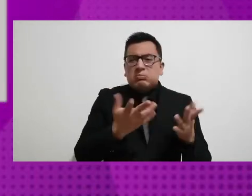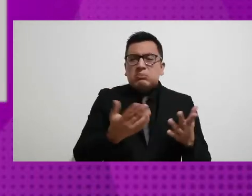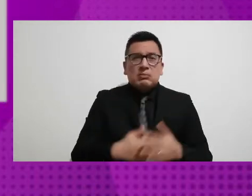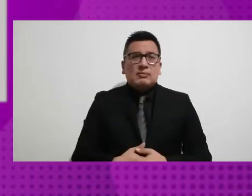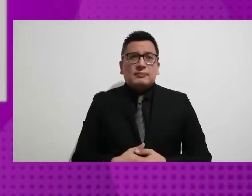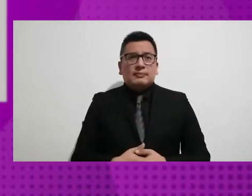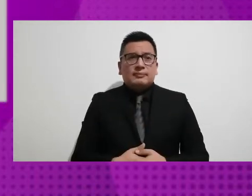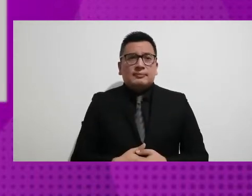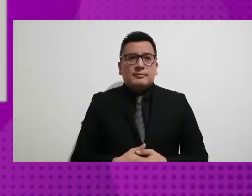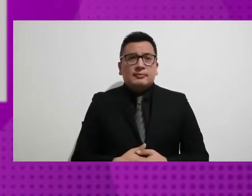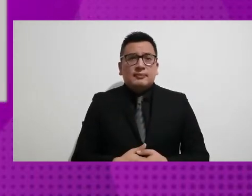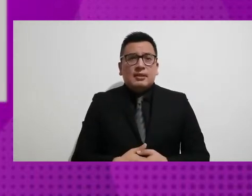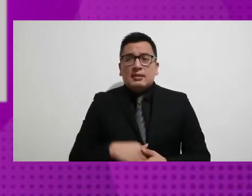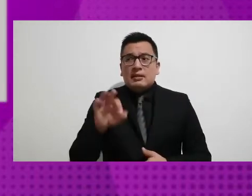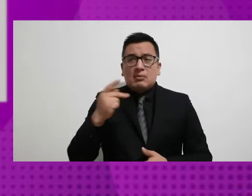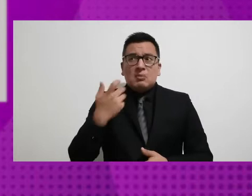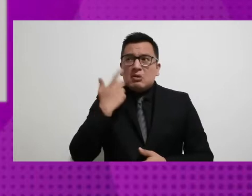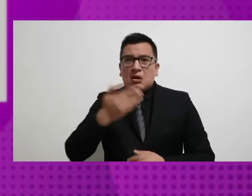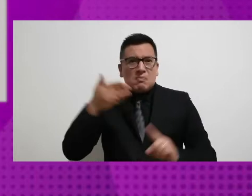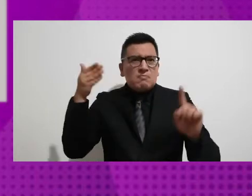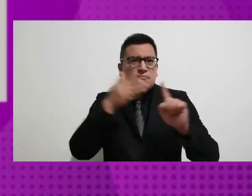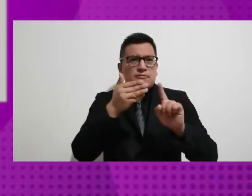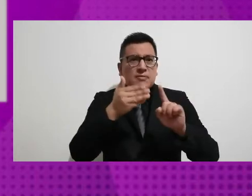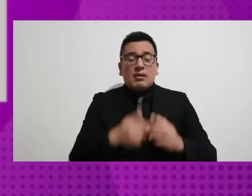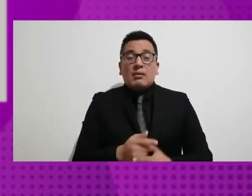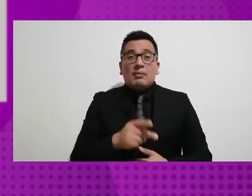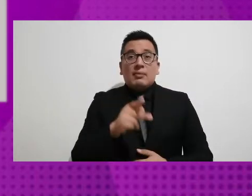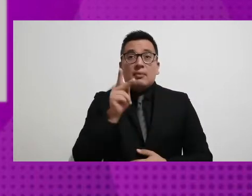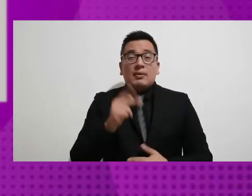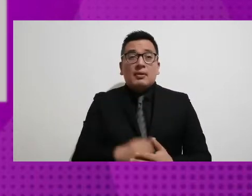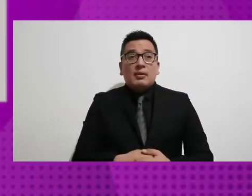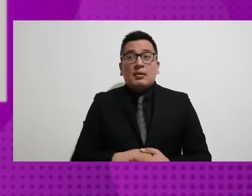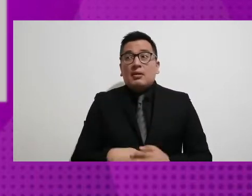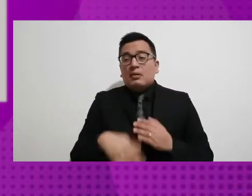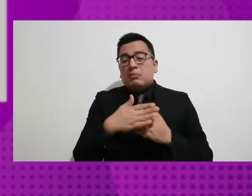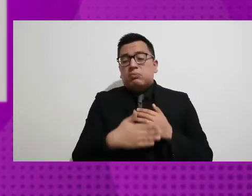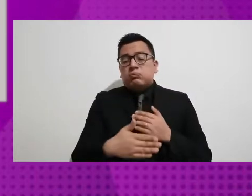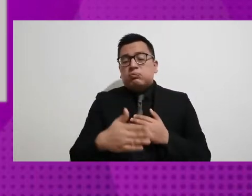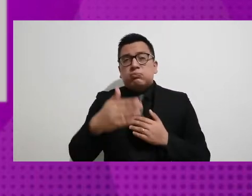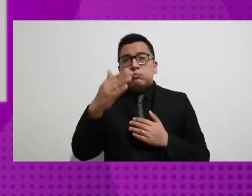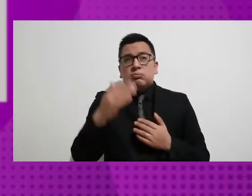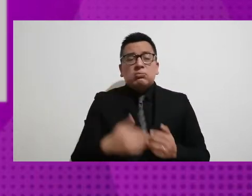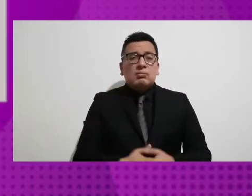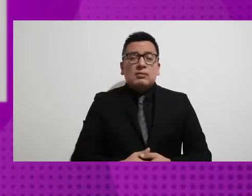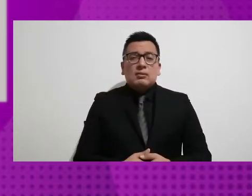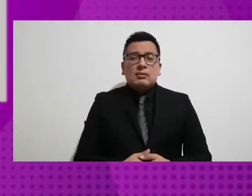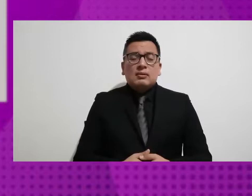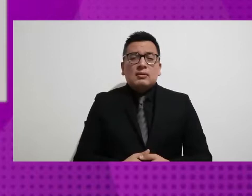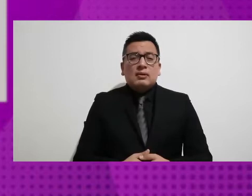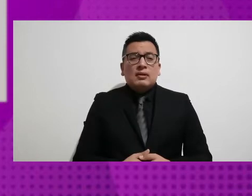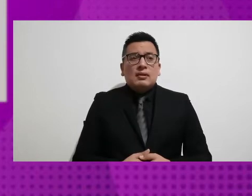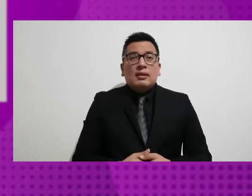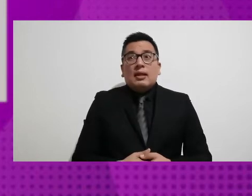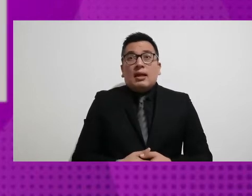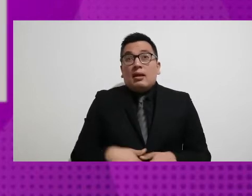acuerdo para lograr objetivos comunes, pues también a lo largo a través del ejercicio de